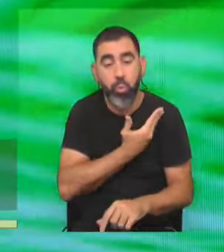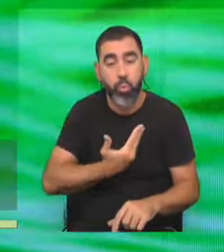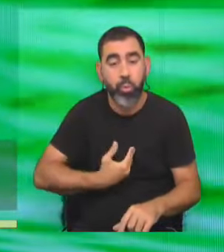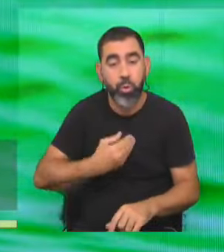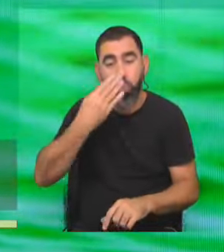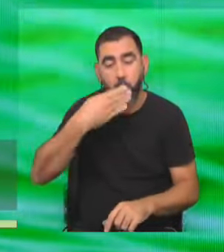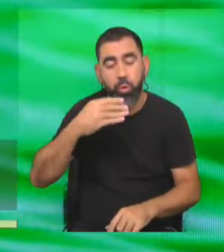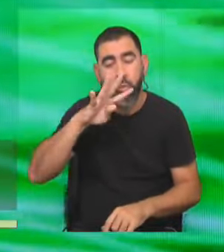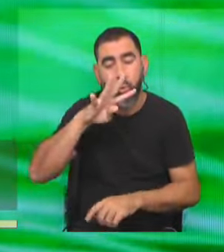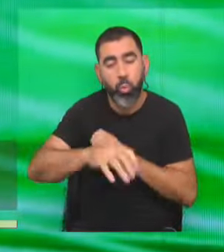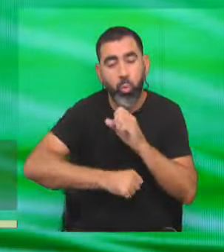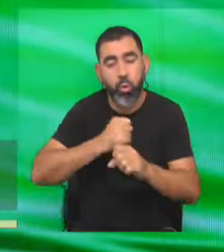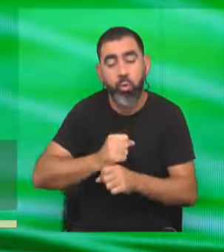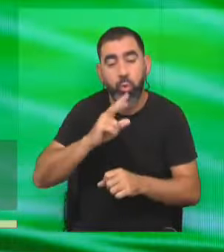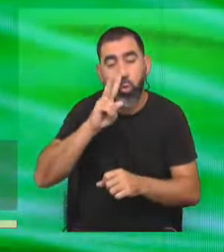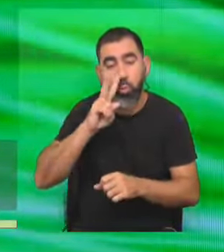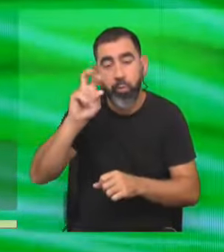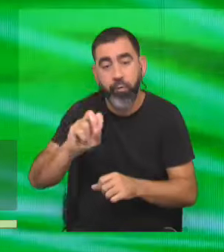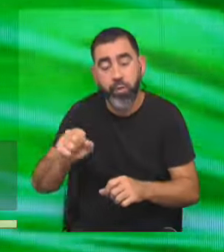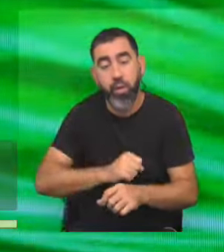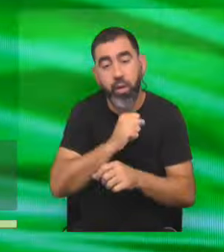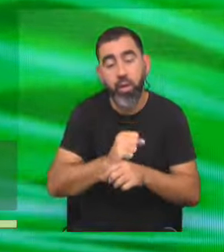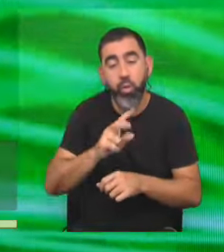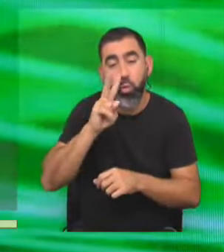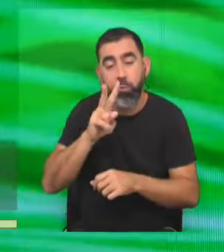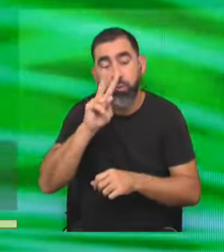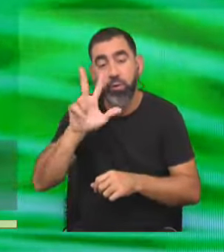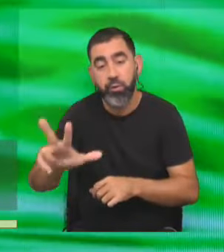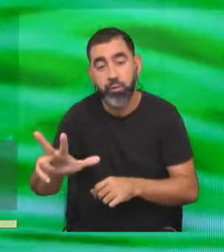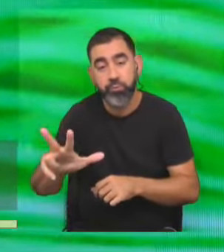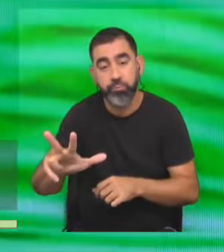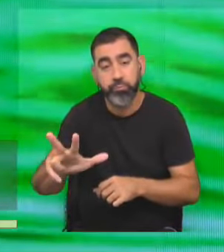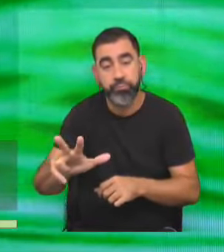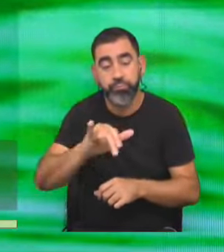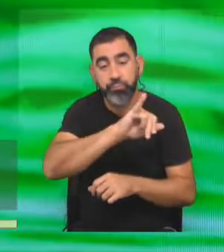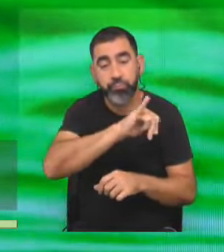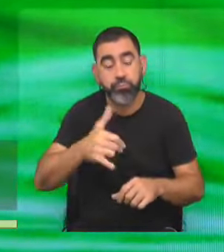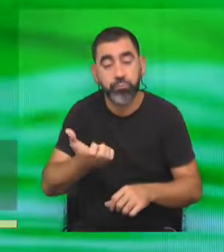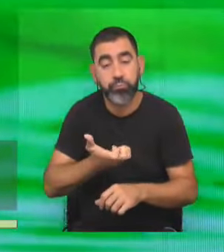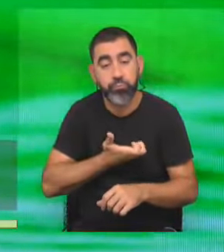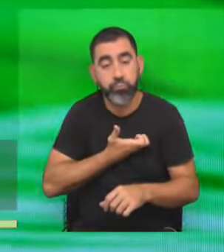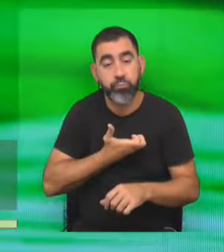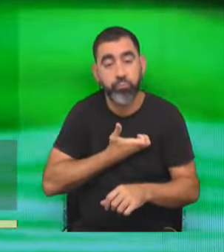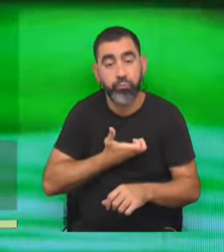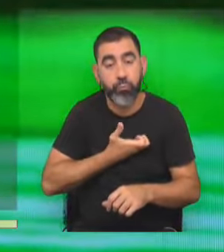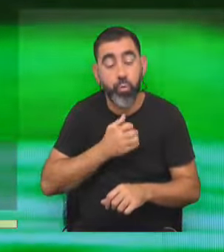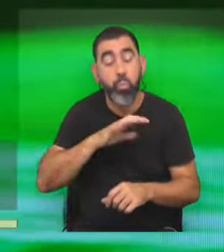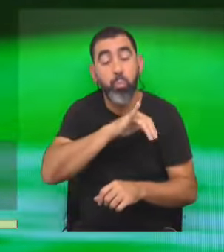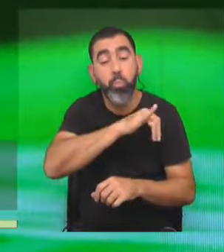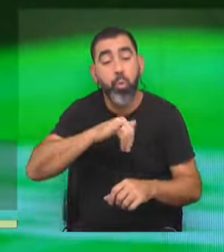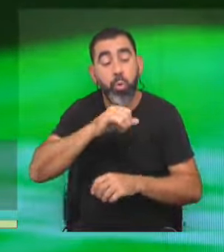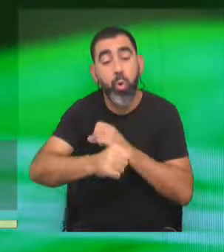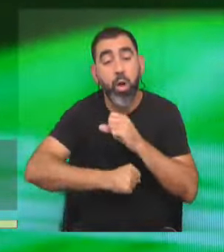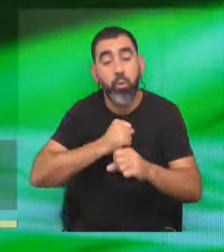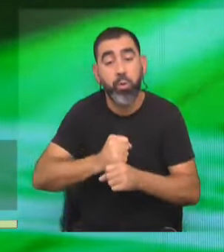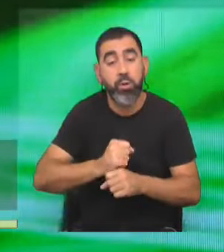últimos 4 años que van del 2020 al 2023 eh el promedio de homicidios el promedio anual de homicidios